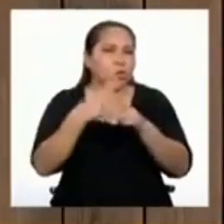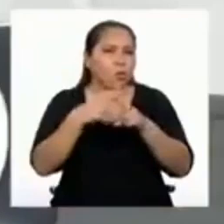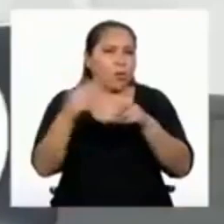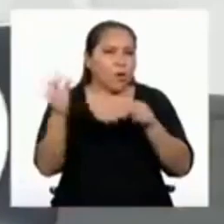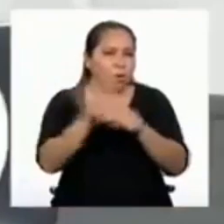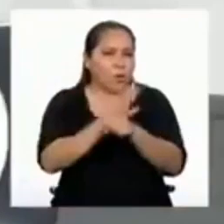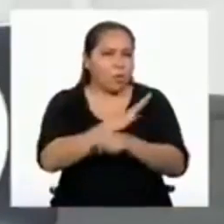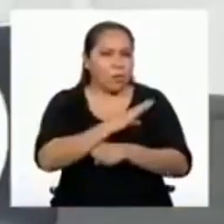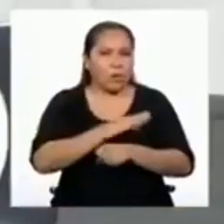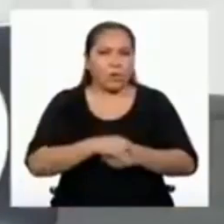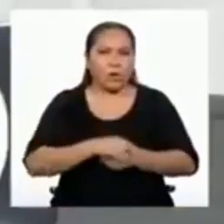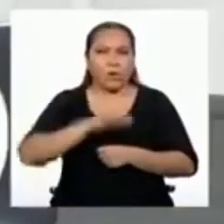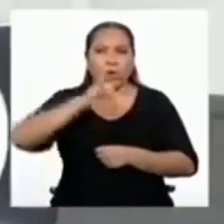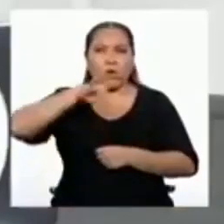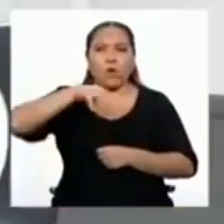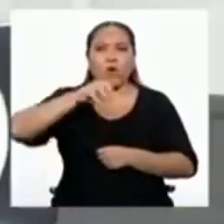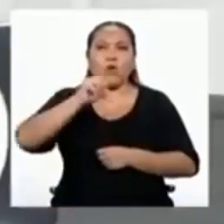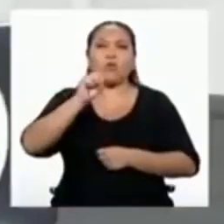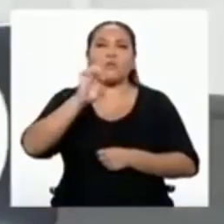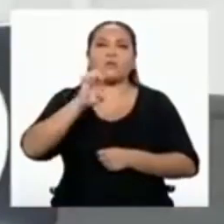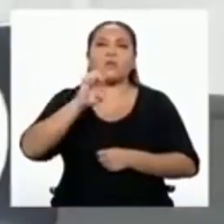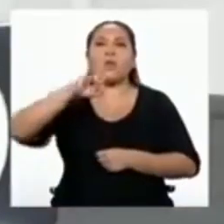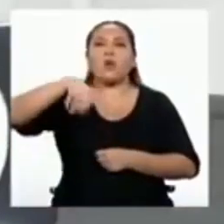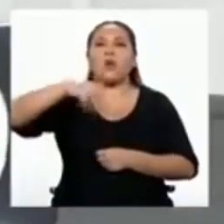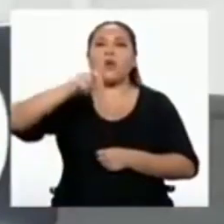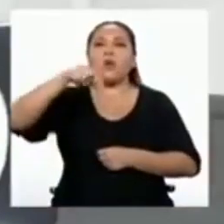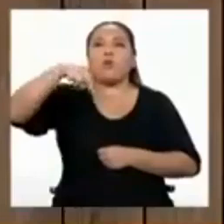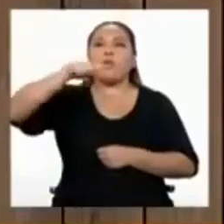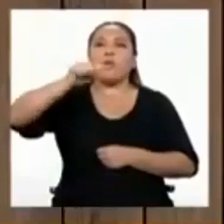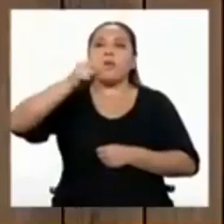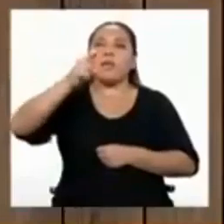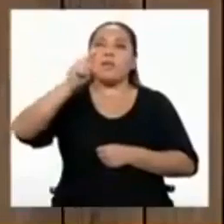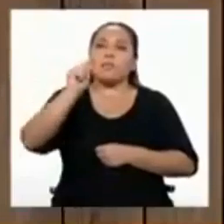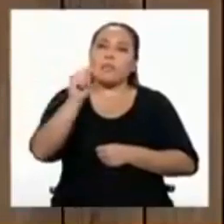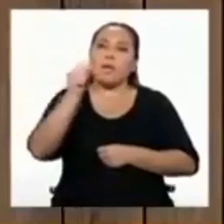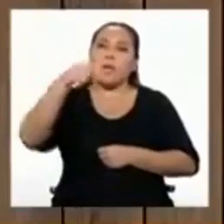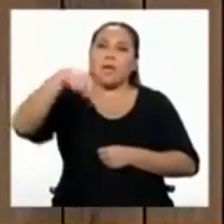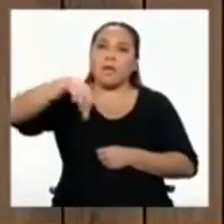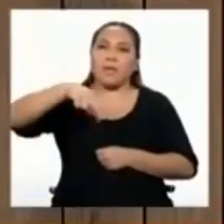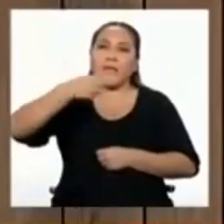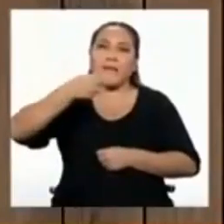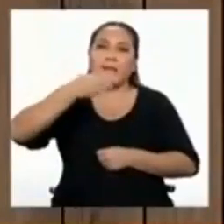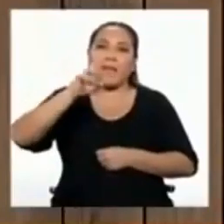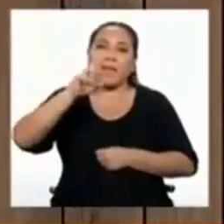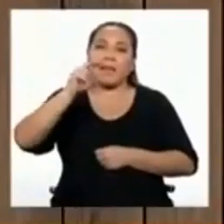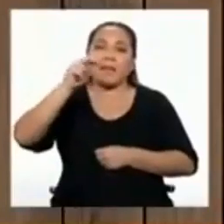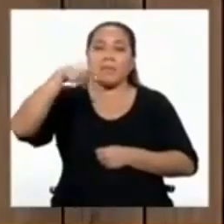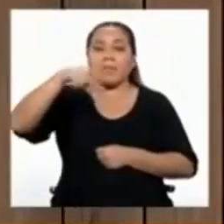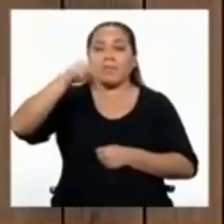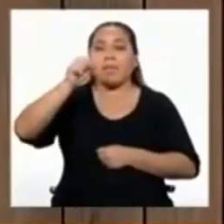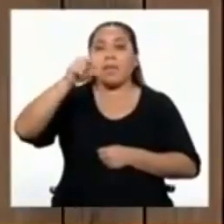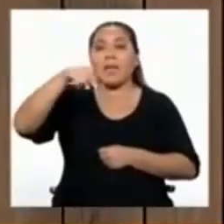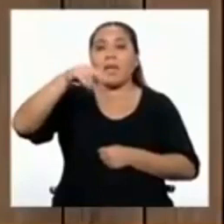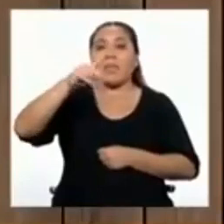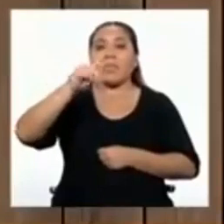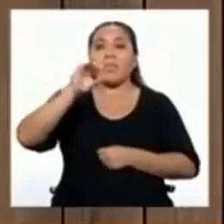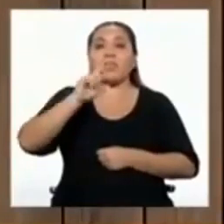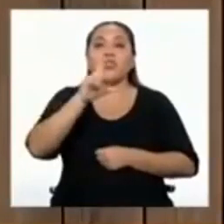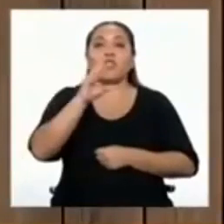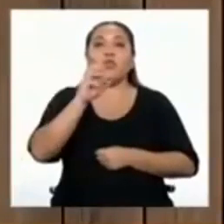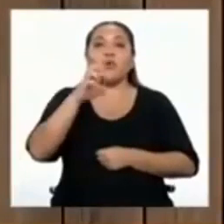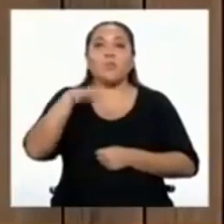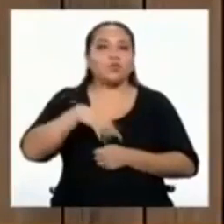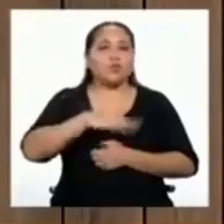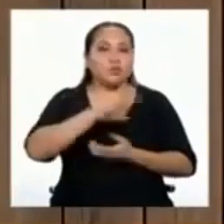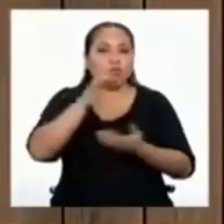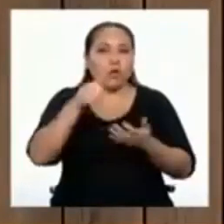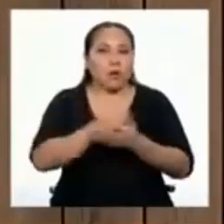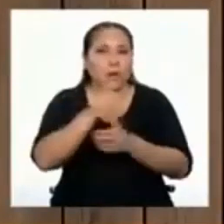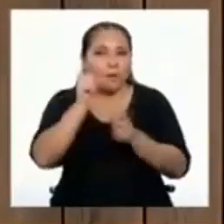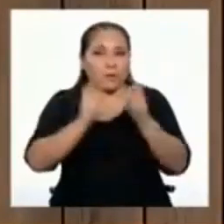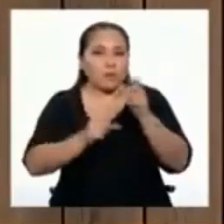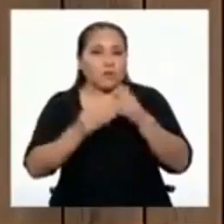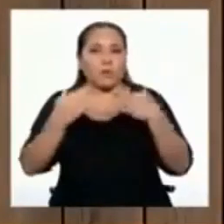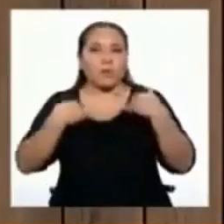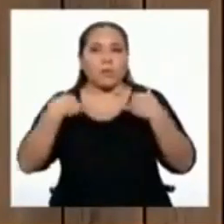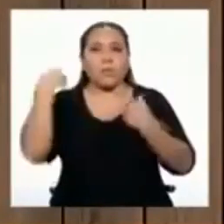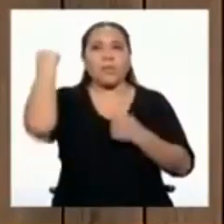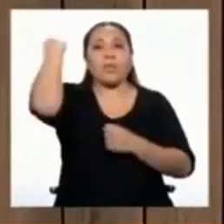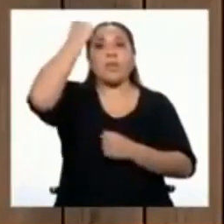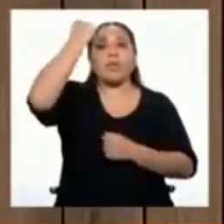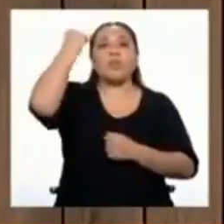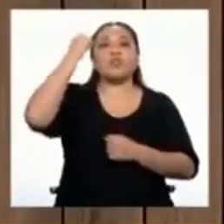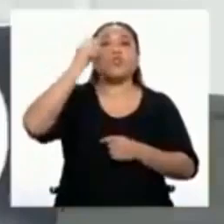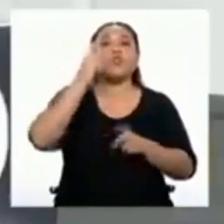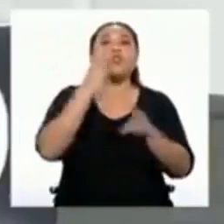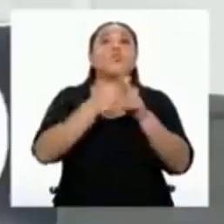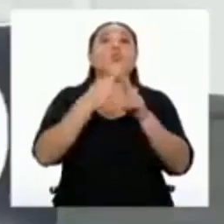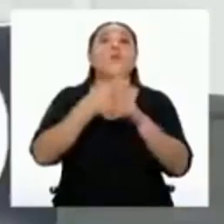Jonathan? José Jonathan Hernández López. Ese es tu nombre propio. Todas las personas cuando nacemos tenemos derecho a tener un